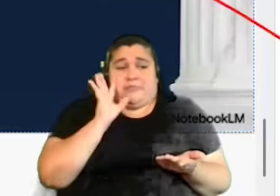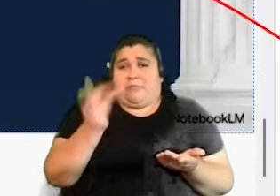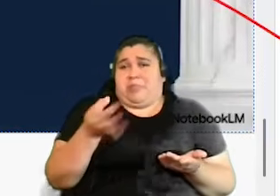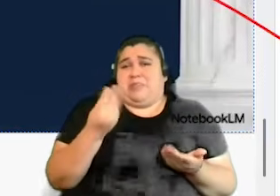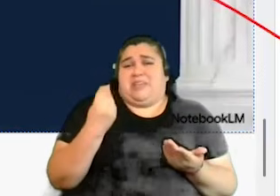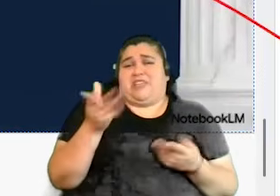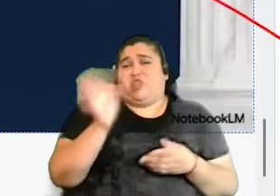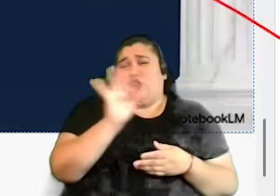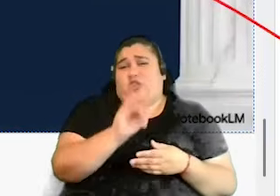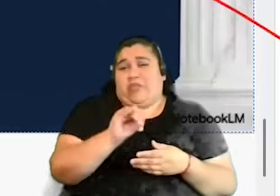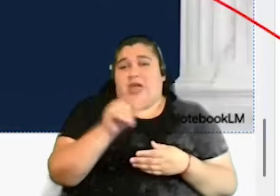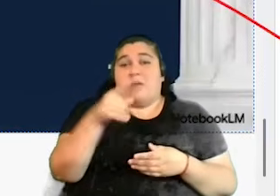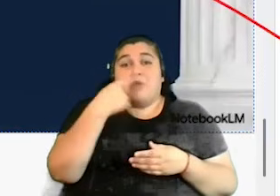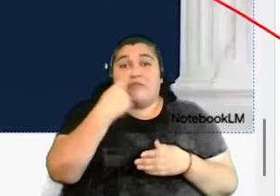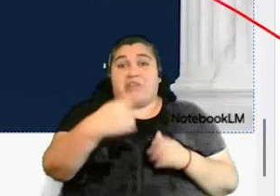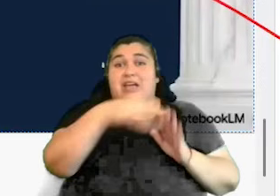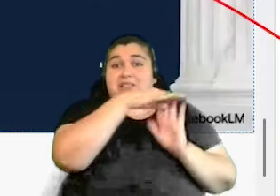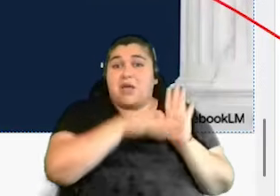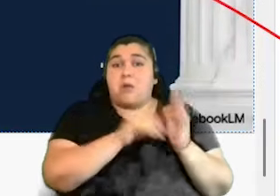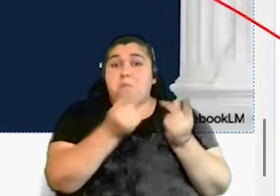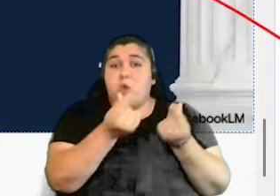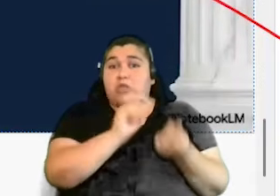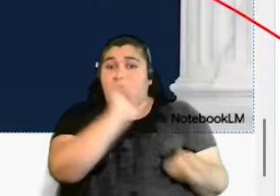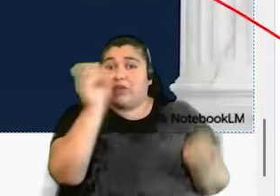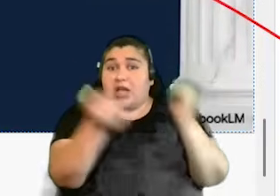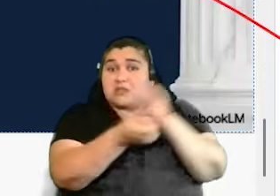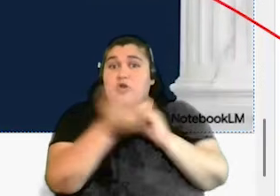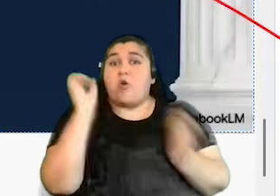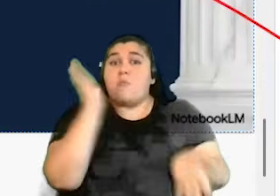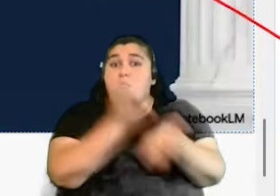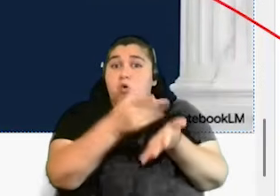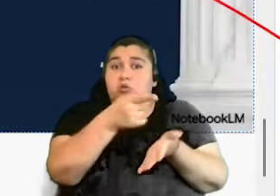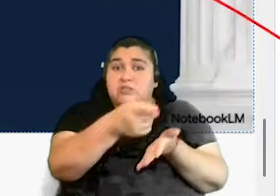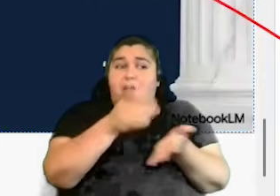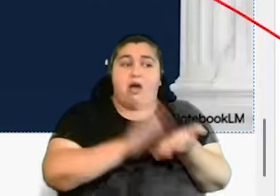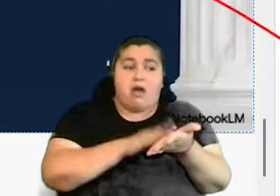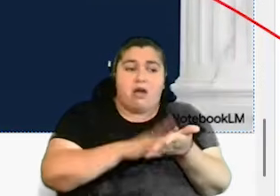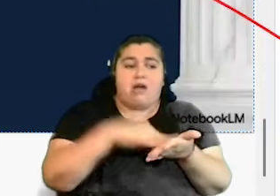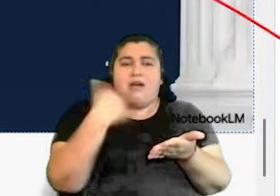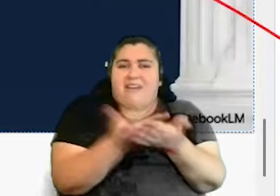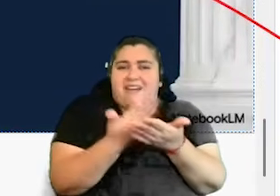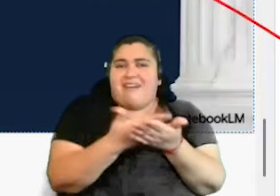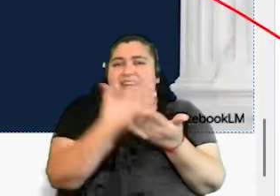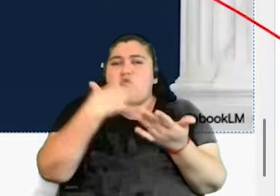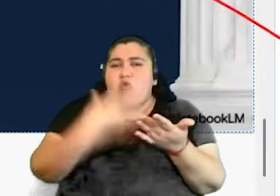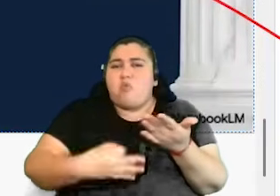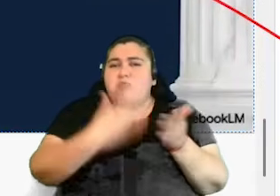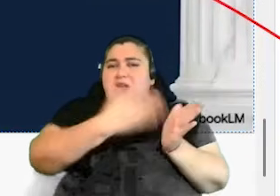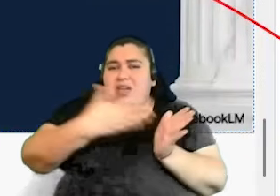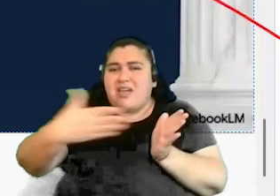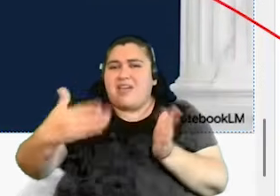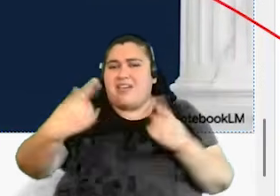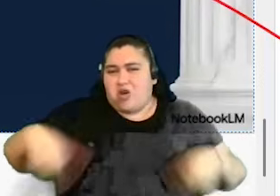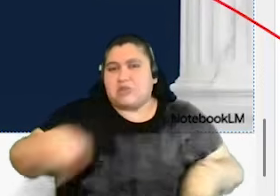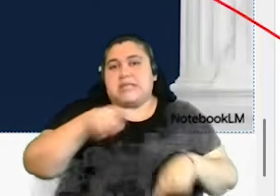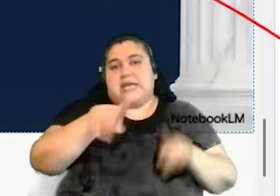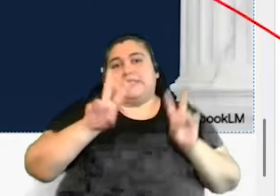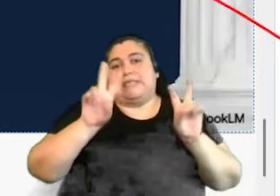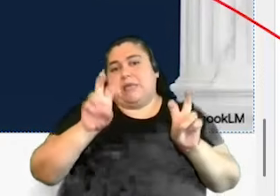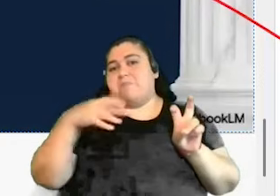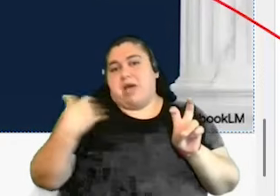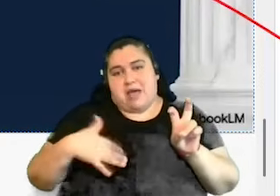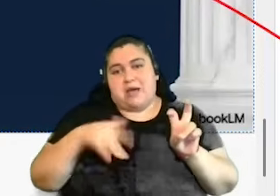que con la modificación de los valores de las multas por falta de requerimiento, de cumplimiento de requerimiento, hay temas que hoy se